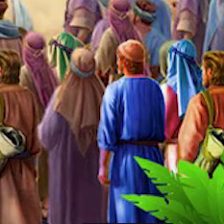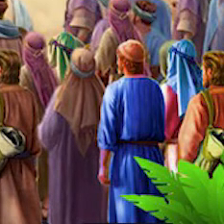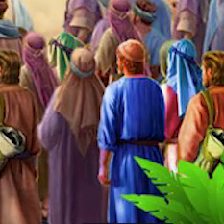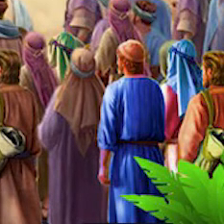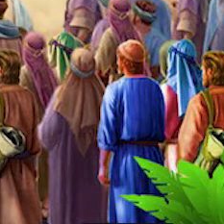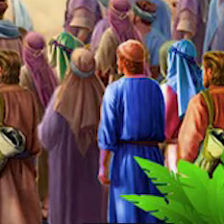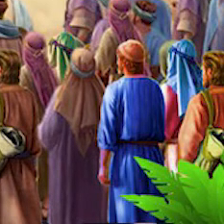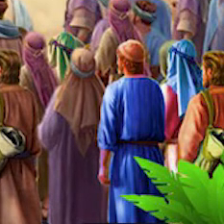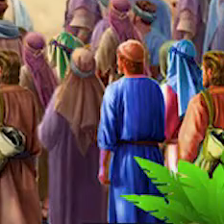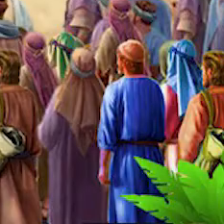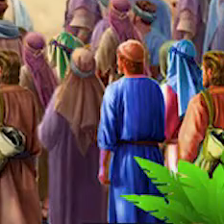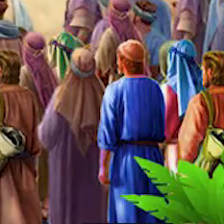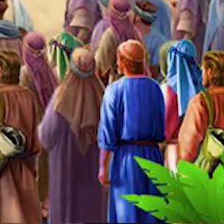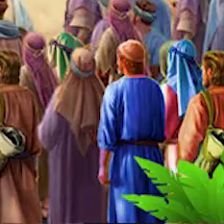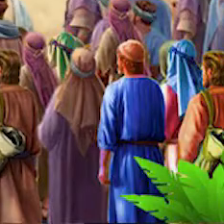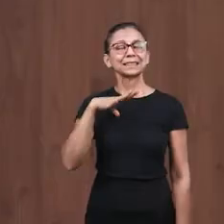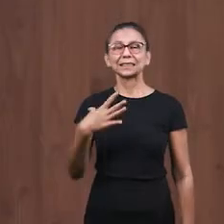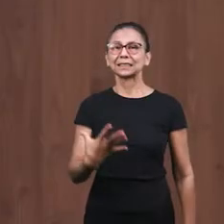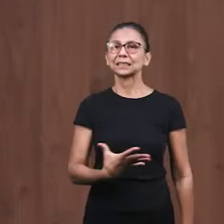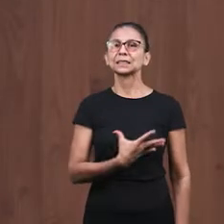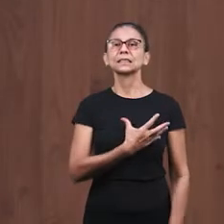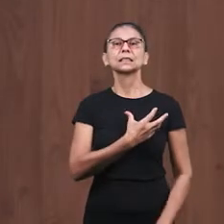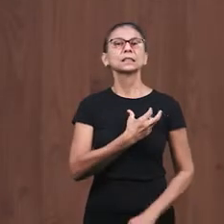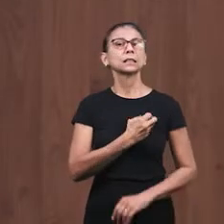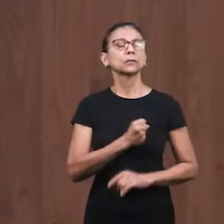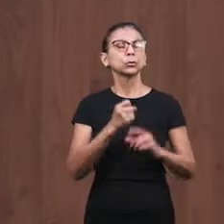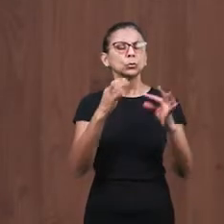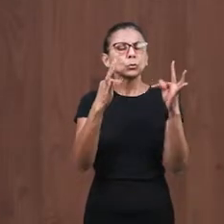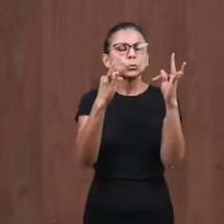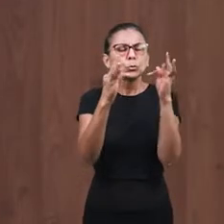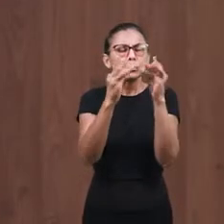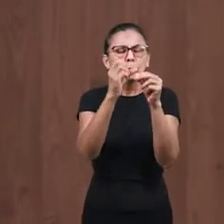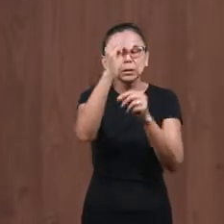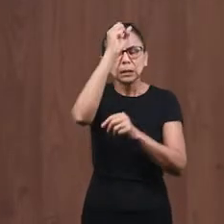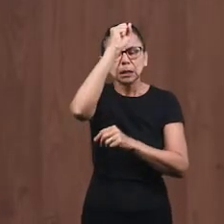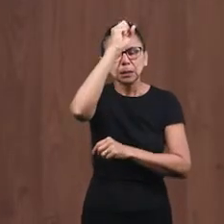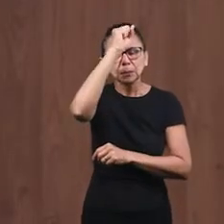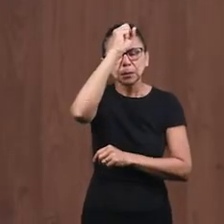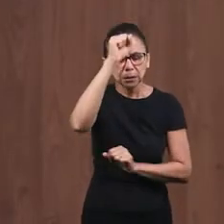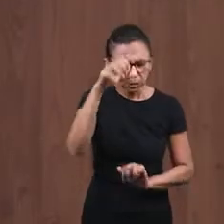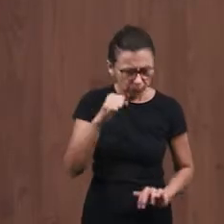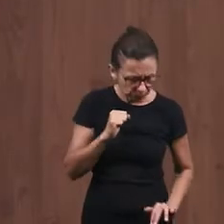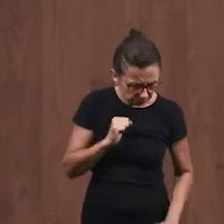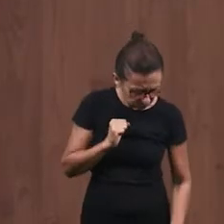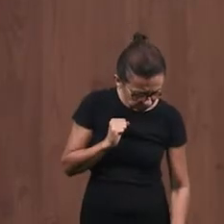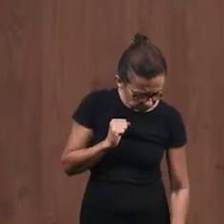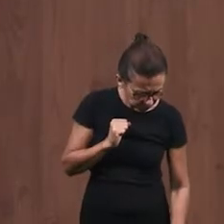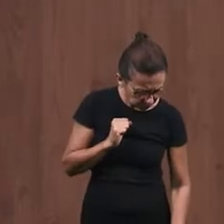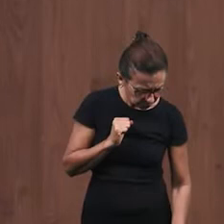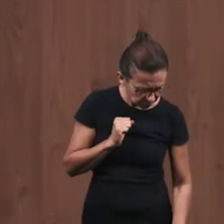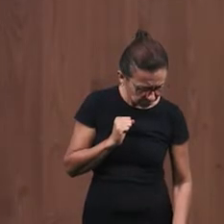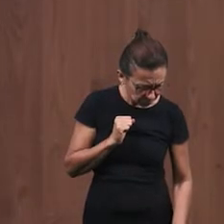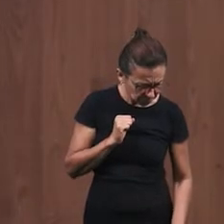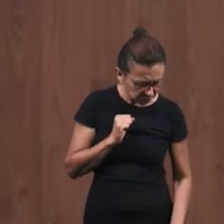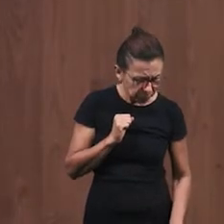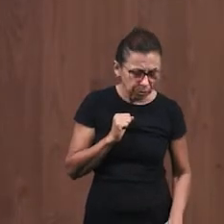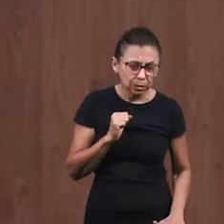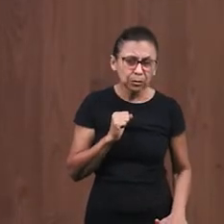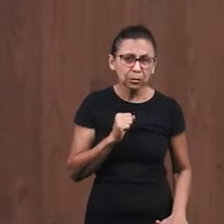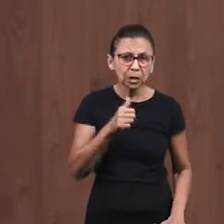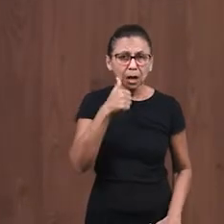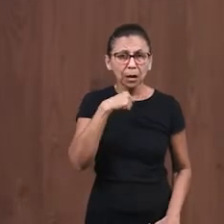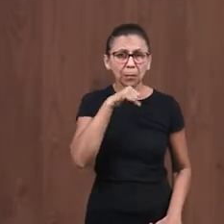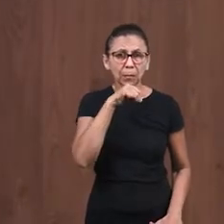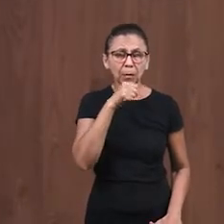y que Él es el único Salvador. Timoteo guardó la fe que él recibió de Dios en su